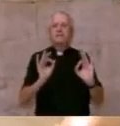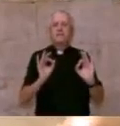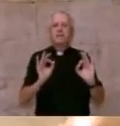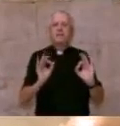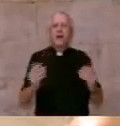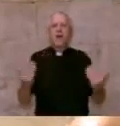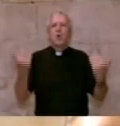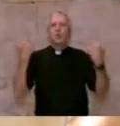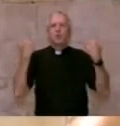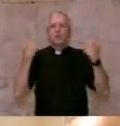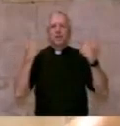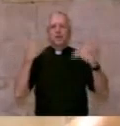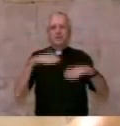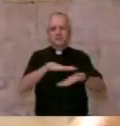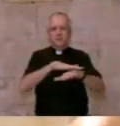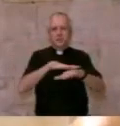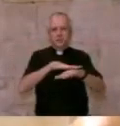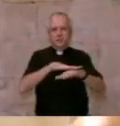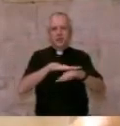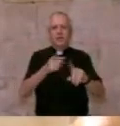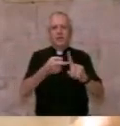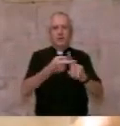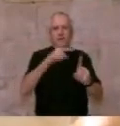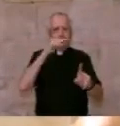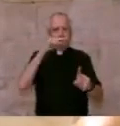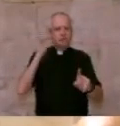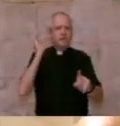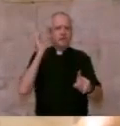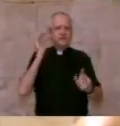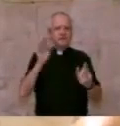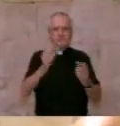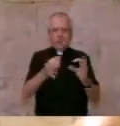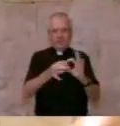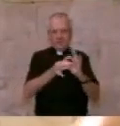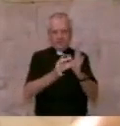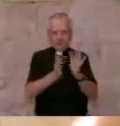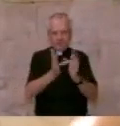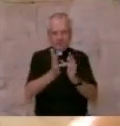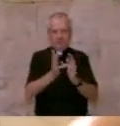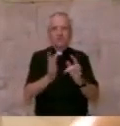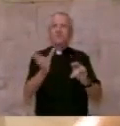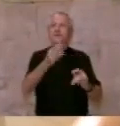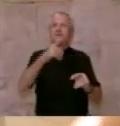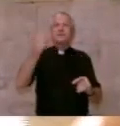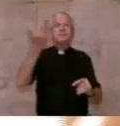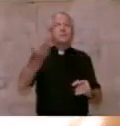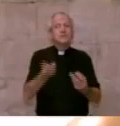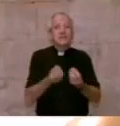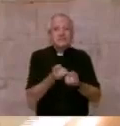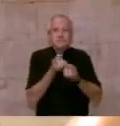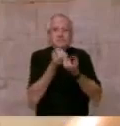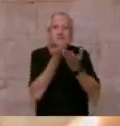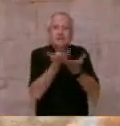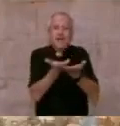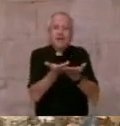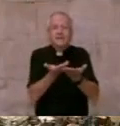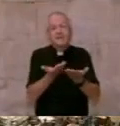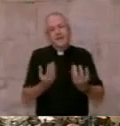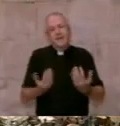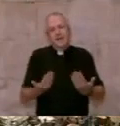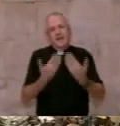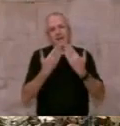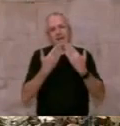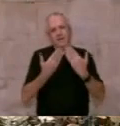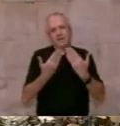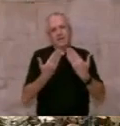autoridades, queridos hermanos y hermanas en Cristo. Después de expresar sentimientos de viva gratitud en